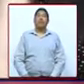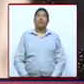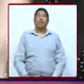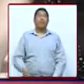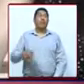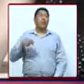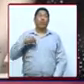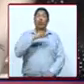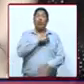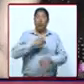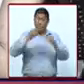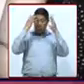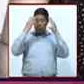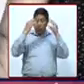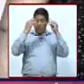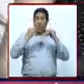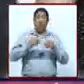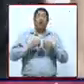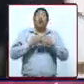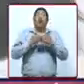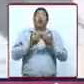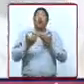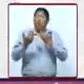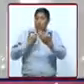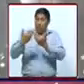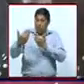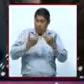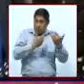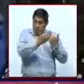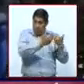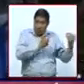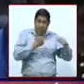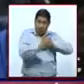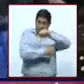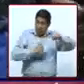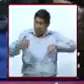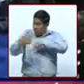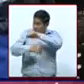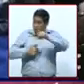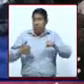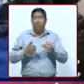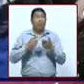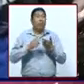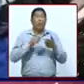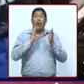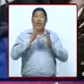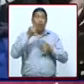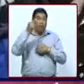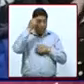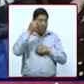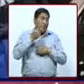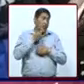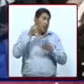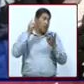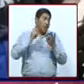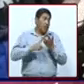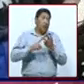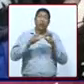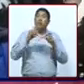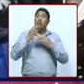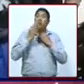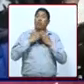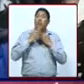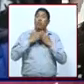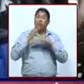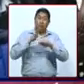Les hemos enseñado bastante las habilidades intrapersonales, interpersonales, hemos hablado de género, hemos hablado de prevención de violencias, de